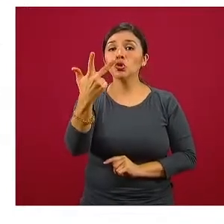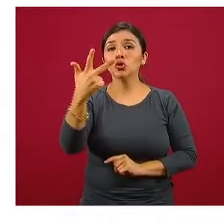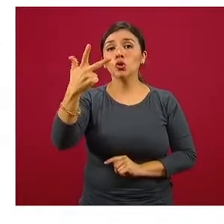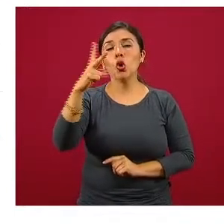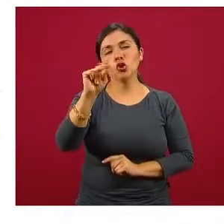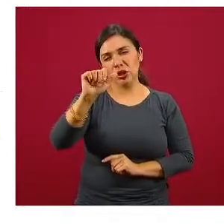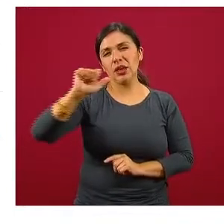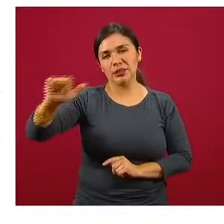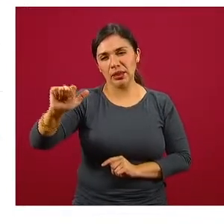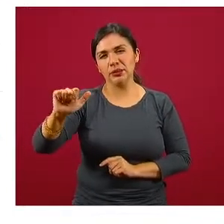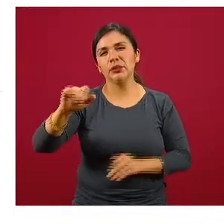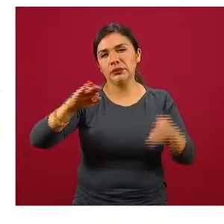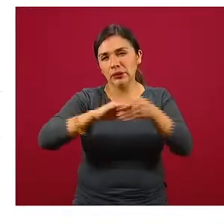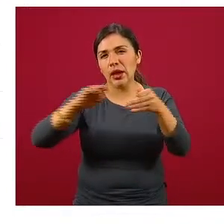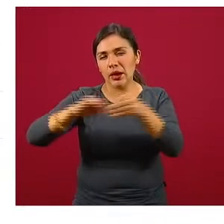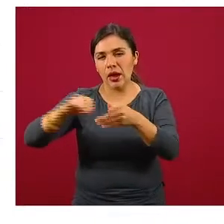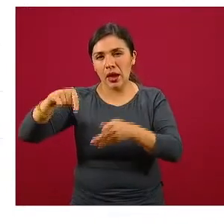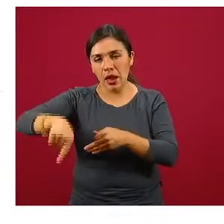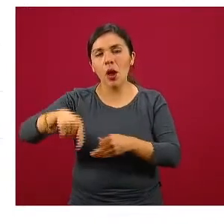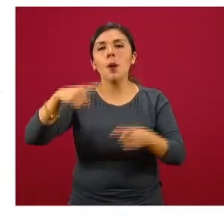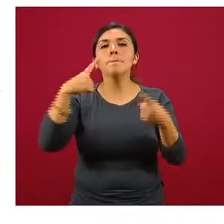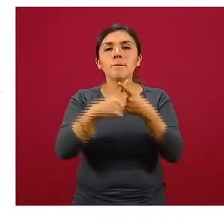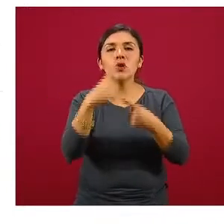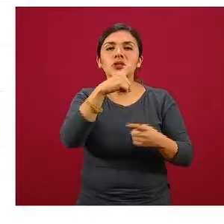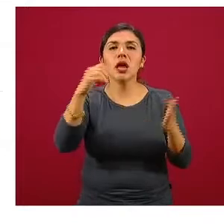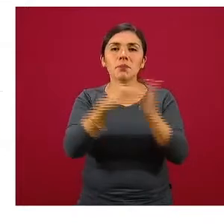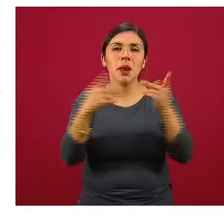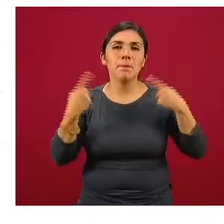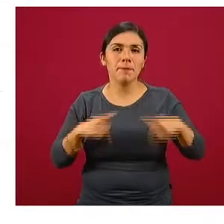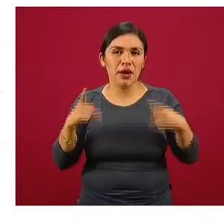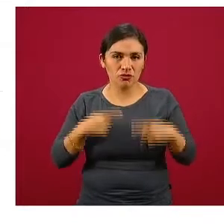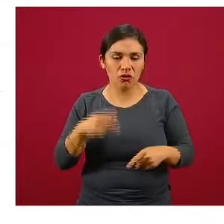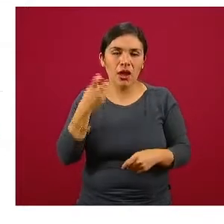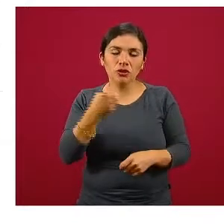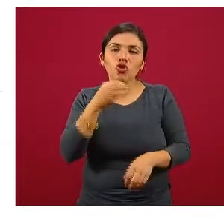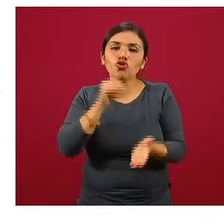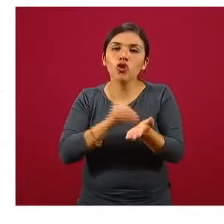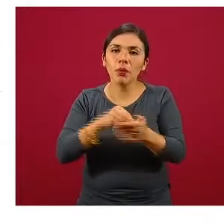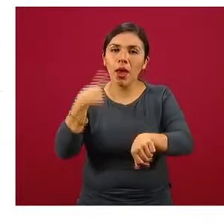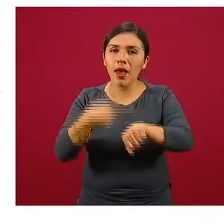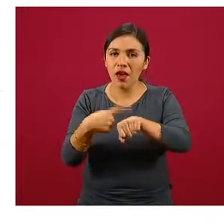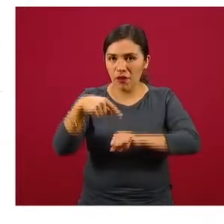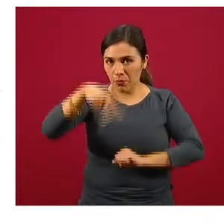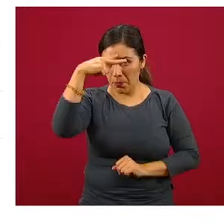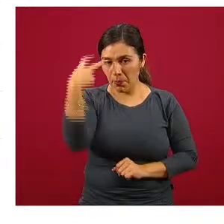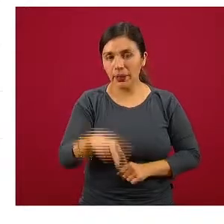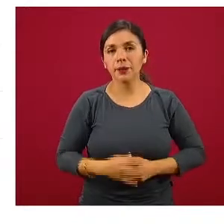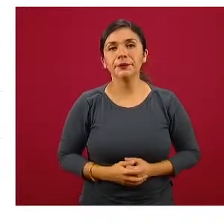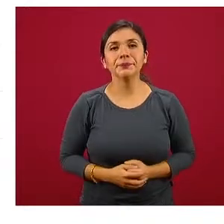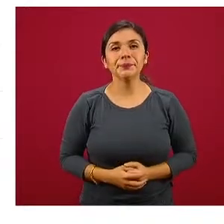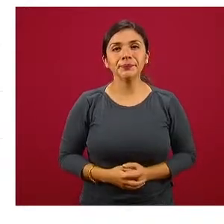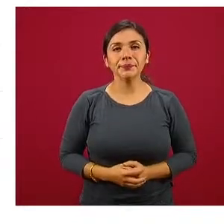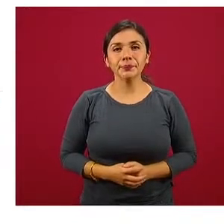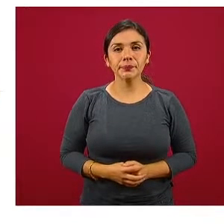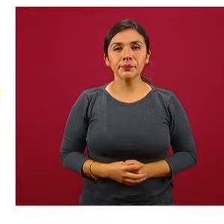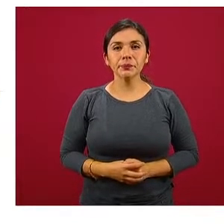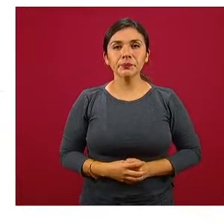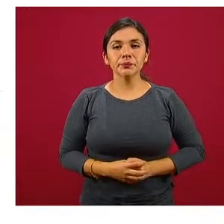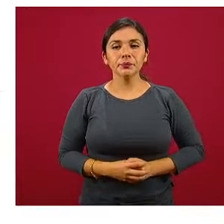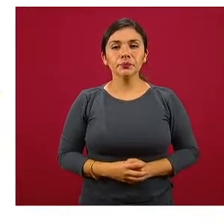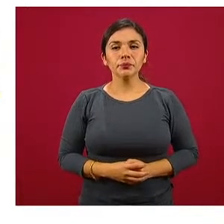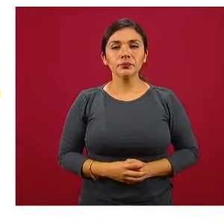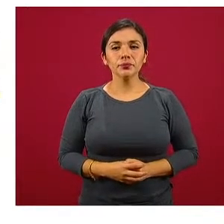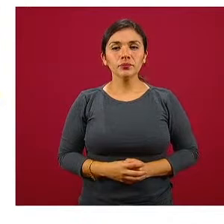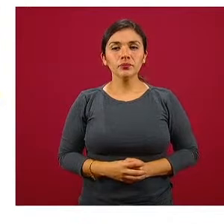7.86 la tasa de incidencia nacional de la epidemia activa en México. En la siguiente diapositiva veremos